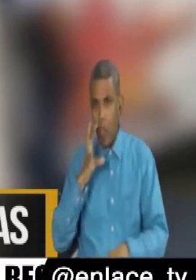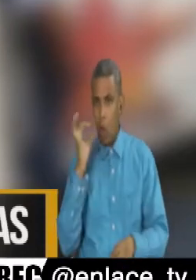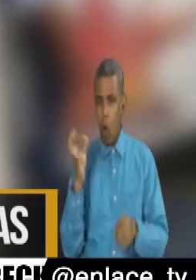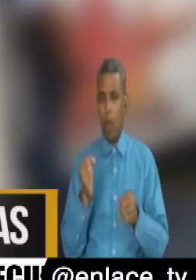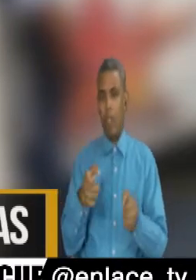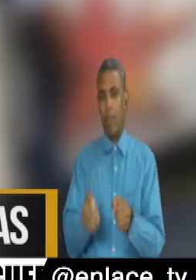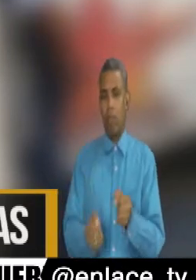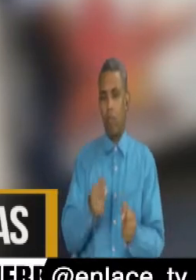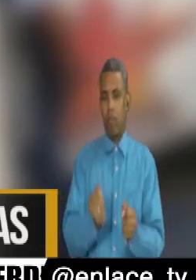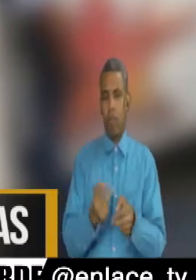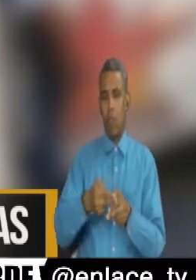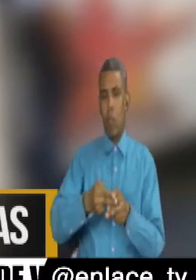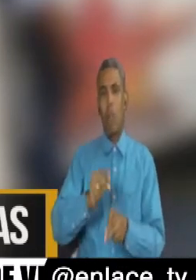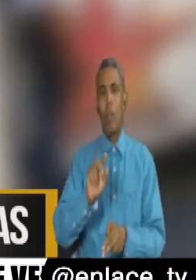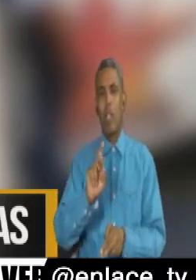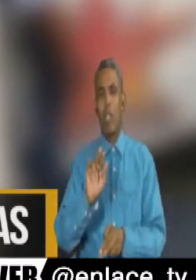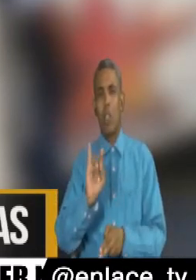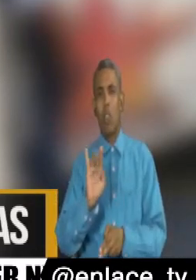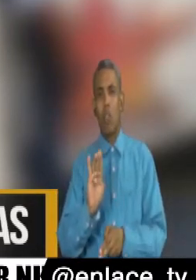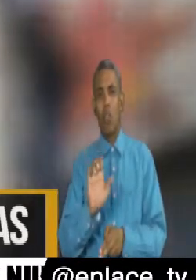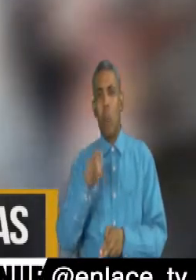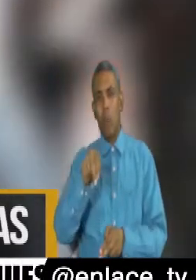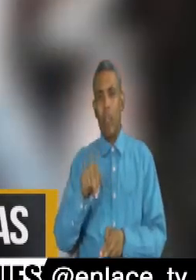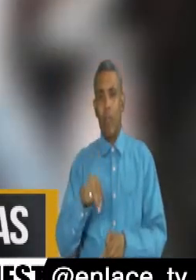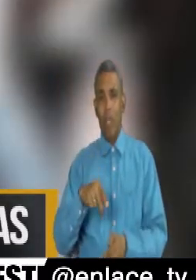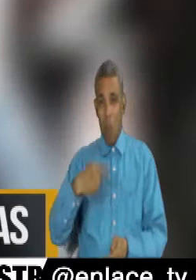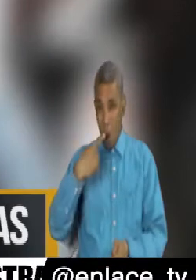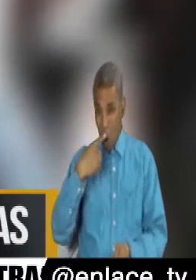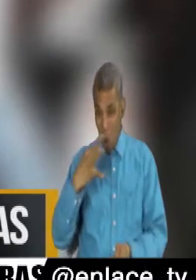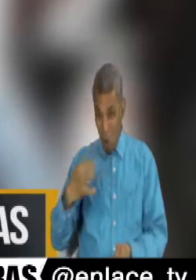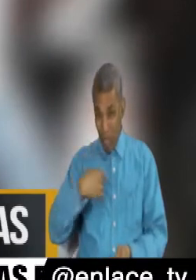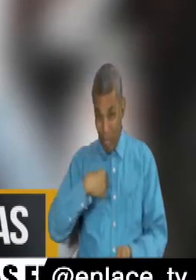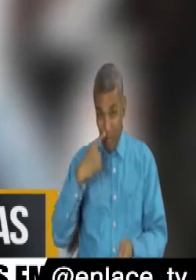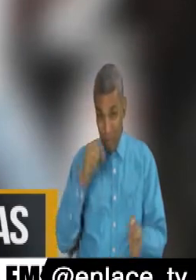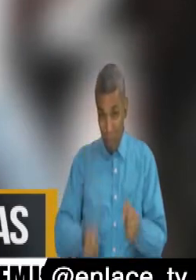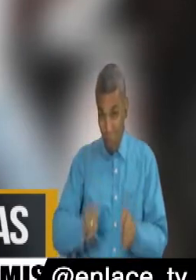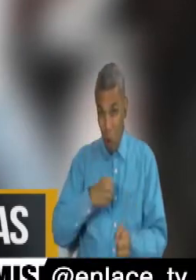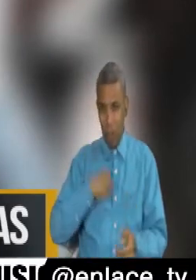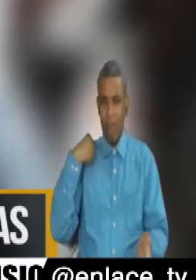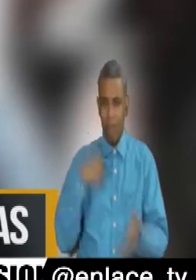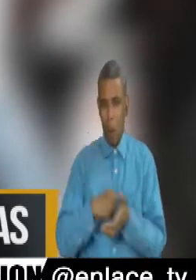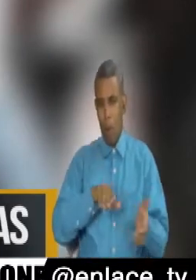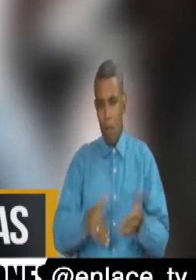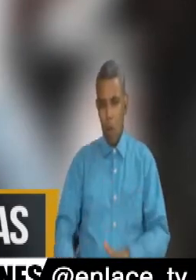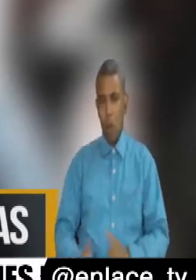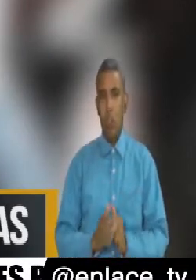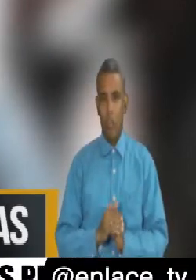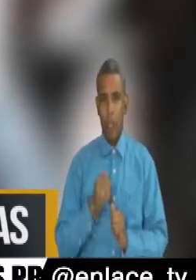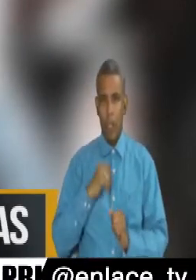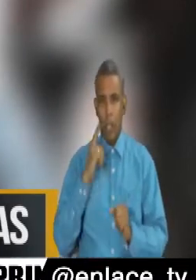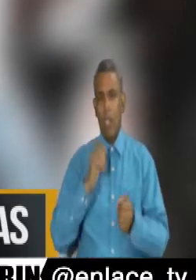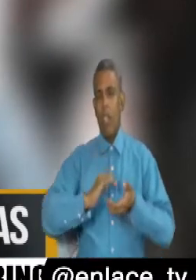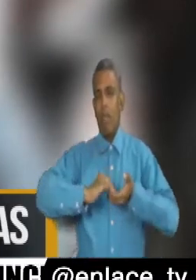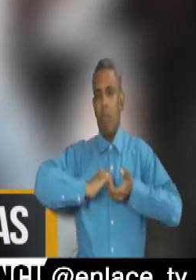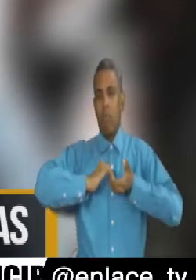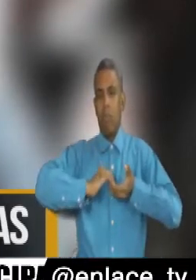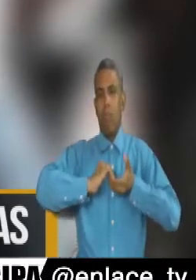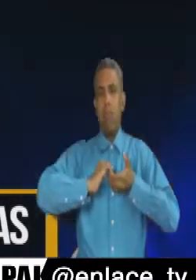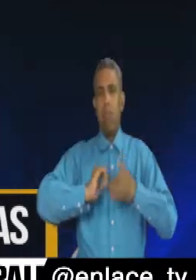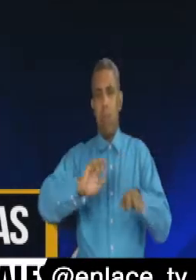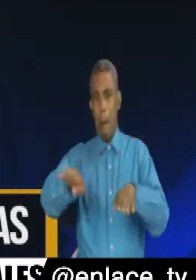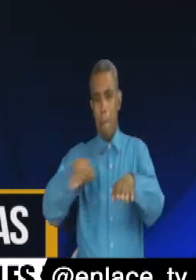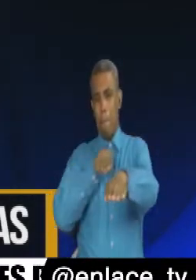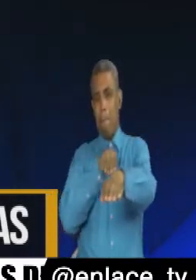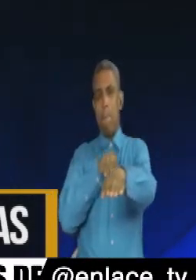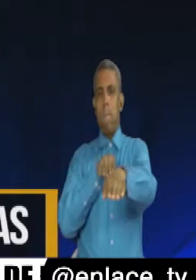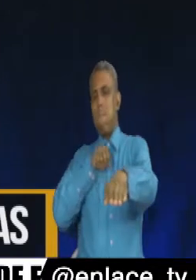Mantilla, quien también habría muerto en el lugar de los hechos. El vehículo chocó con la parte trasera de un tractocamión tipo niñera. Hasta el lugar